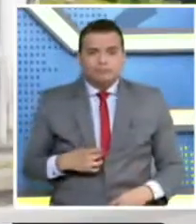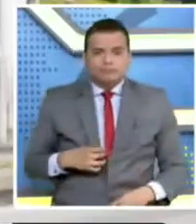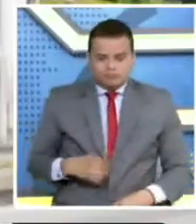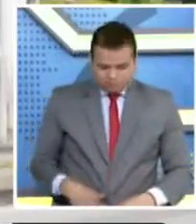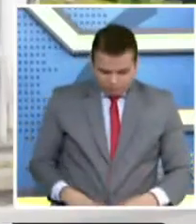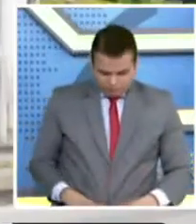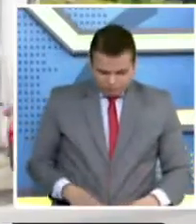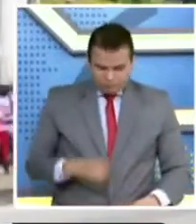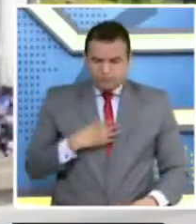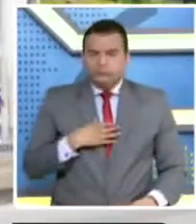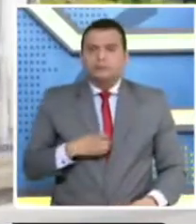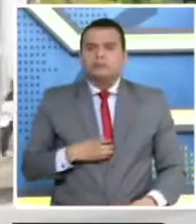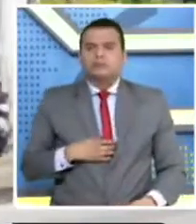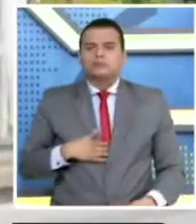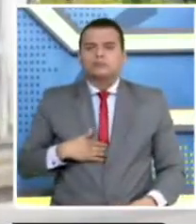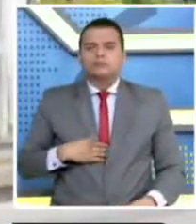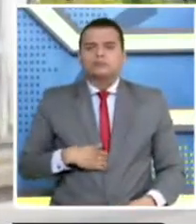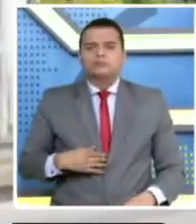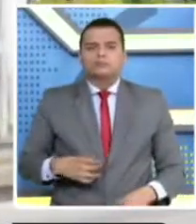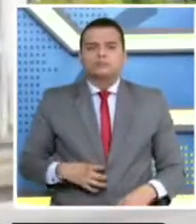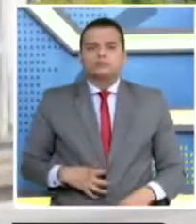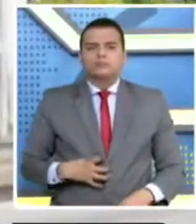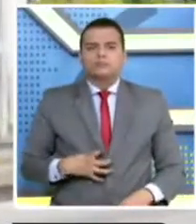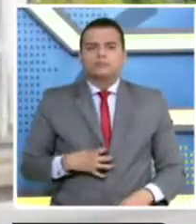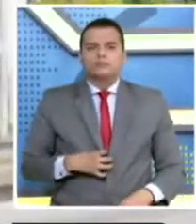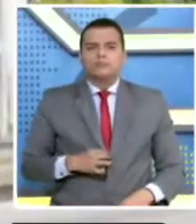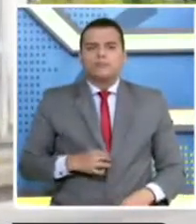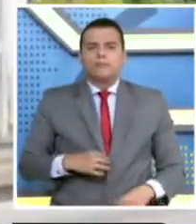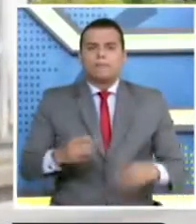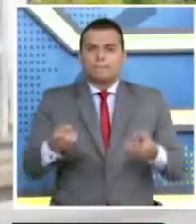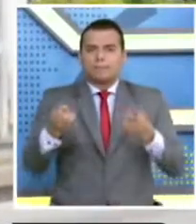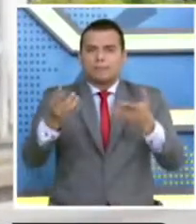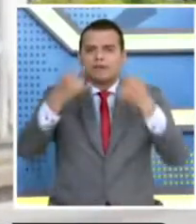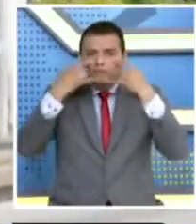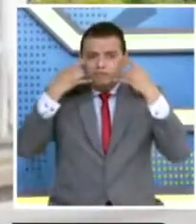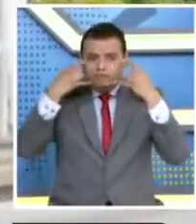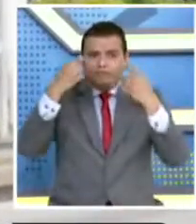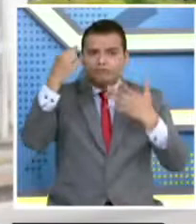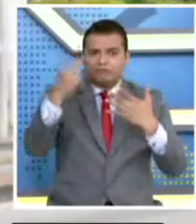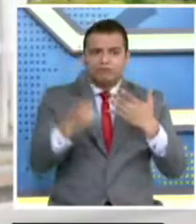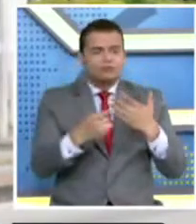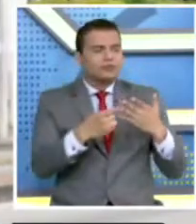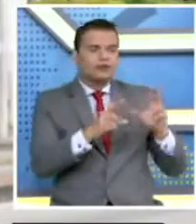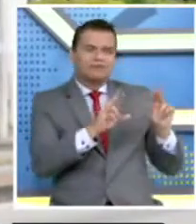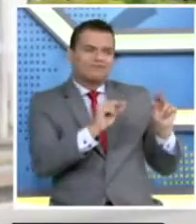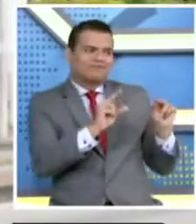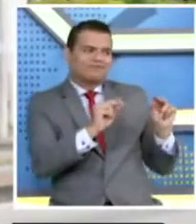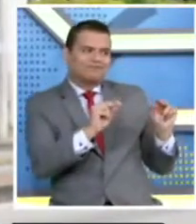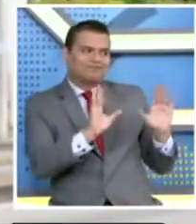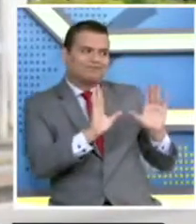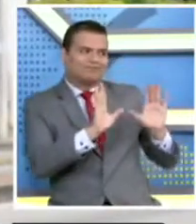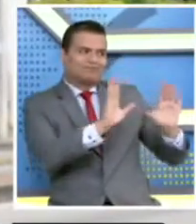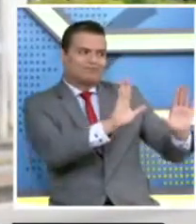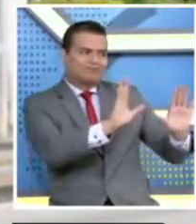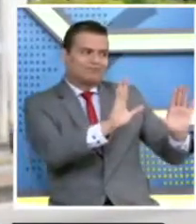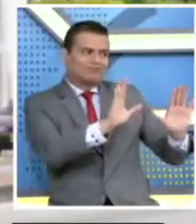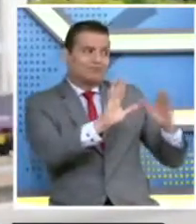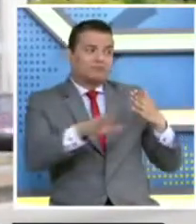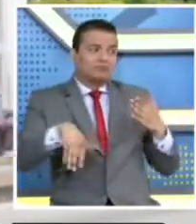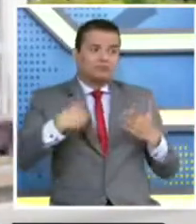traerle tapabocas y todo el sistema pues de bioseguridad y me dicen que no están recibiendo nada de